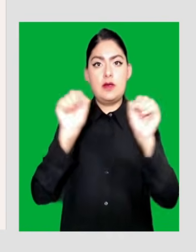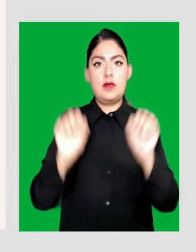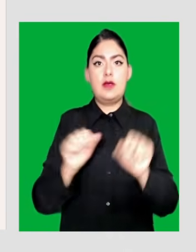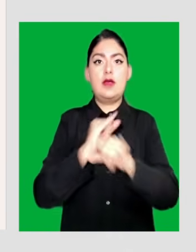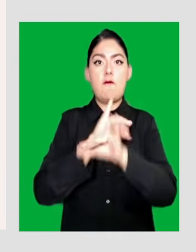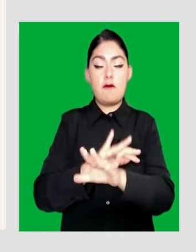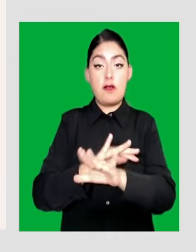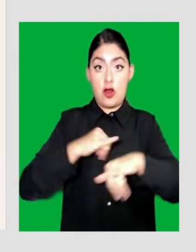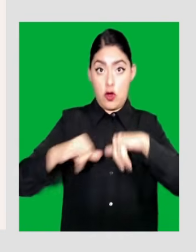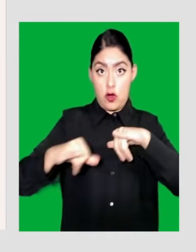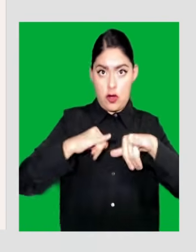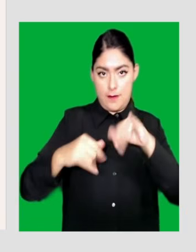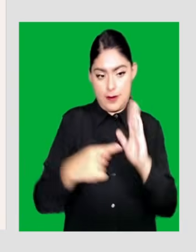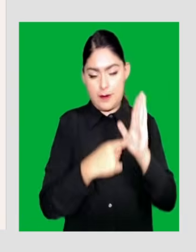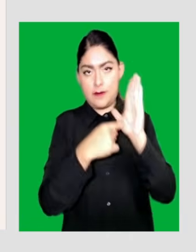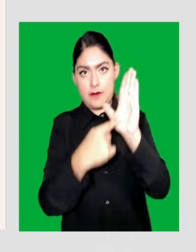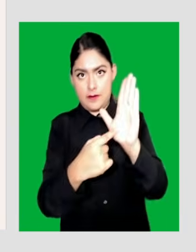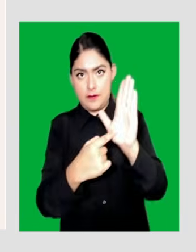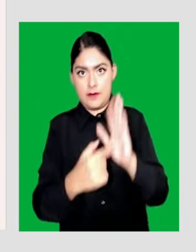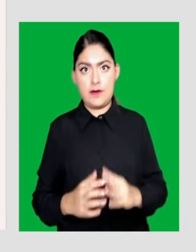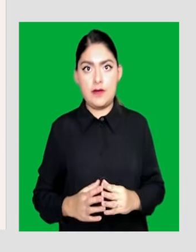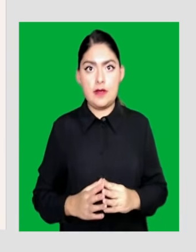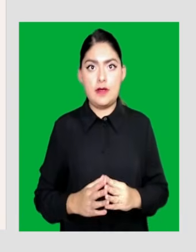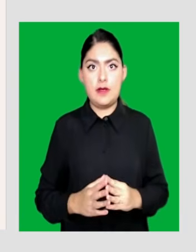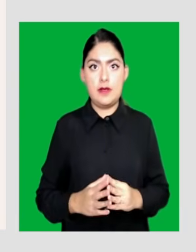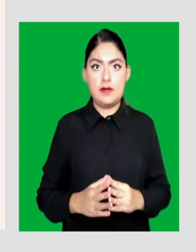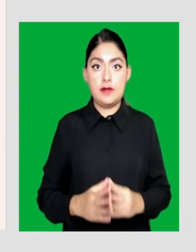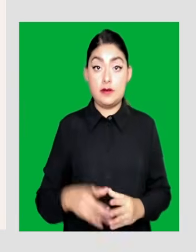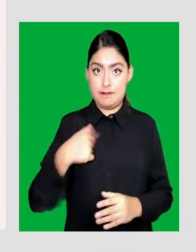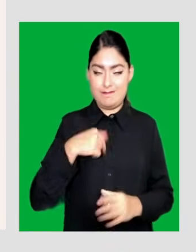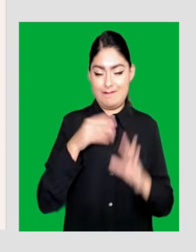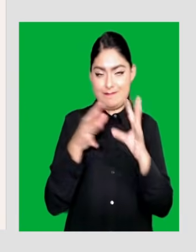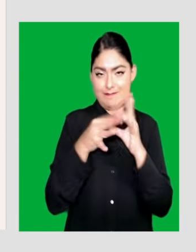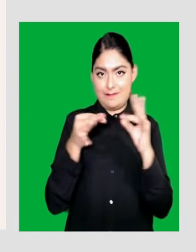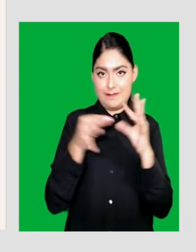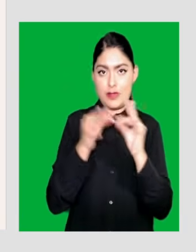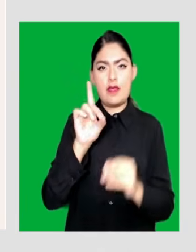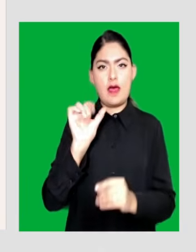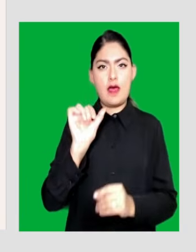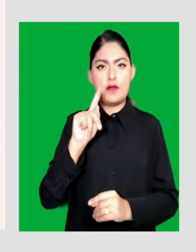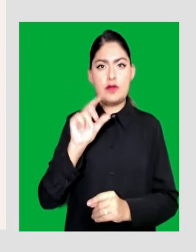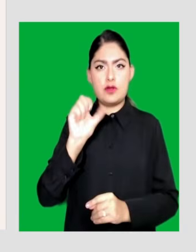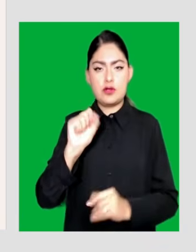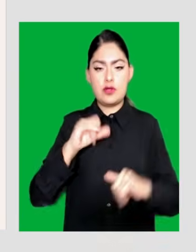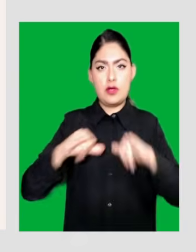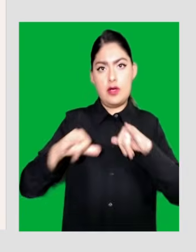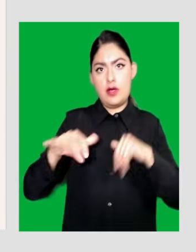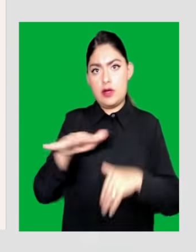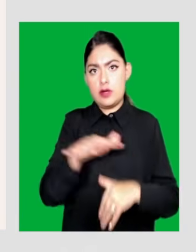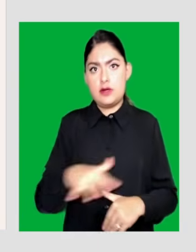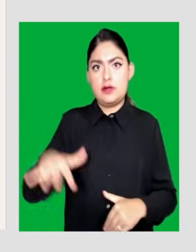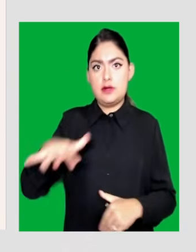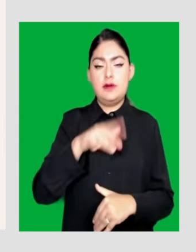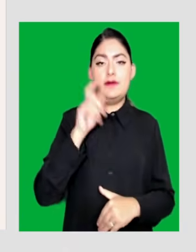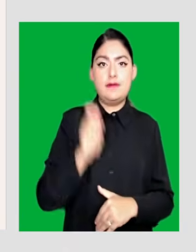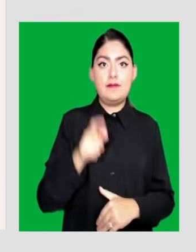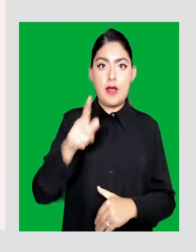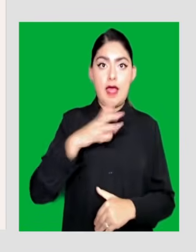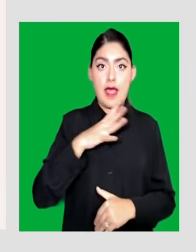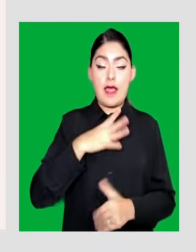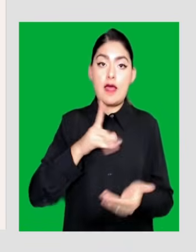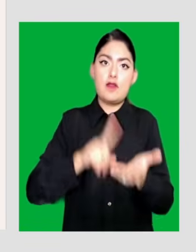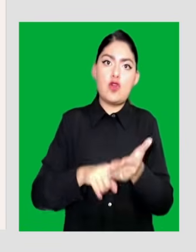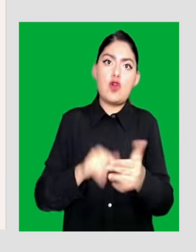en datos raster, útil en análisis ambientales y recursos naturales. A